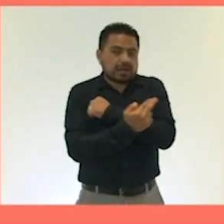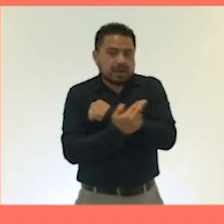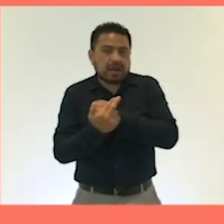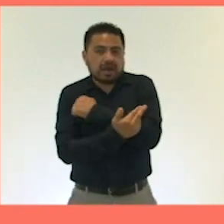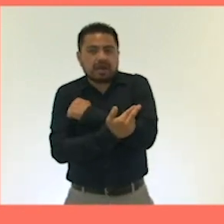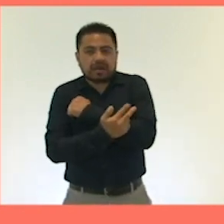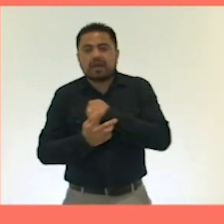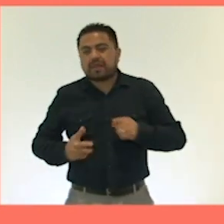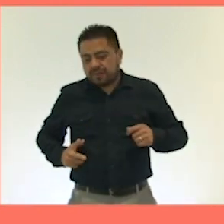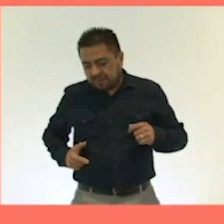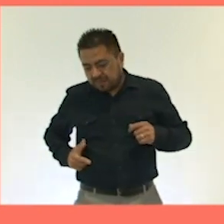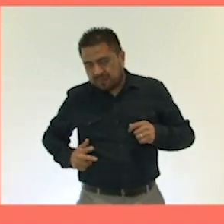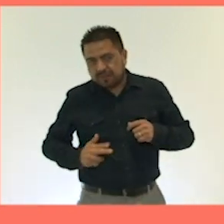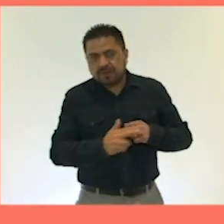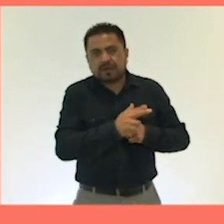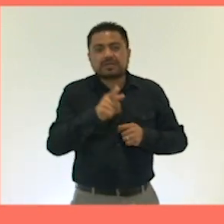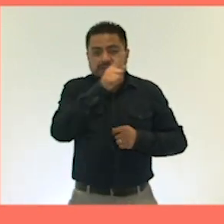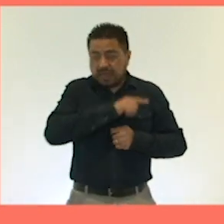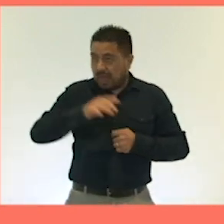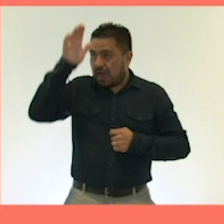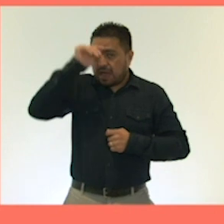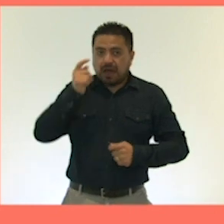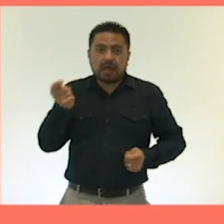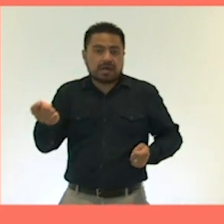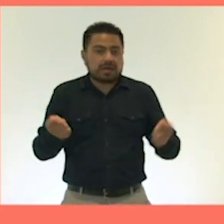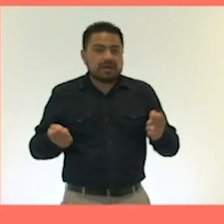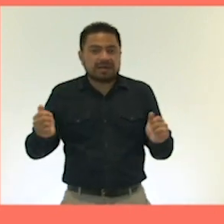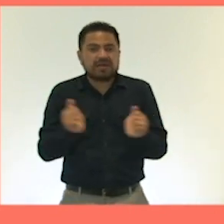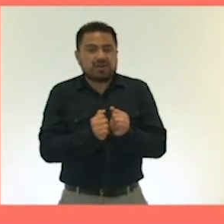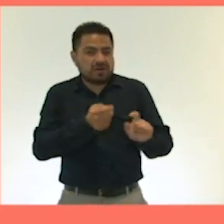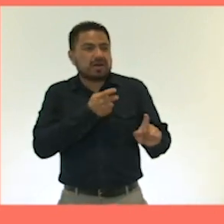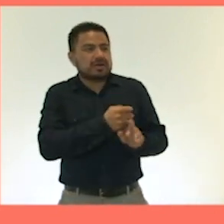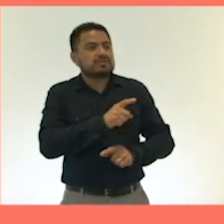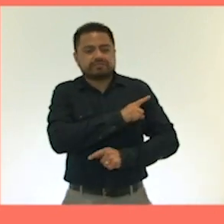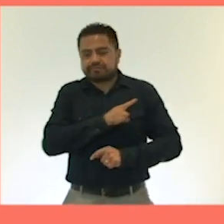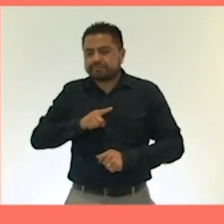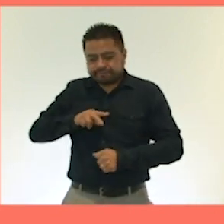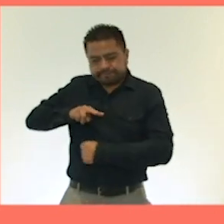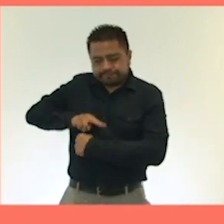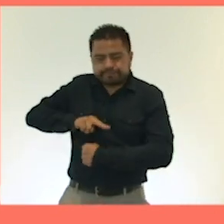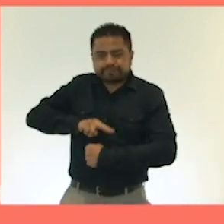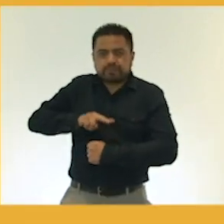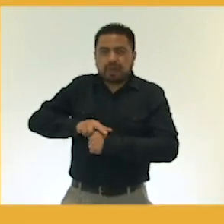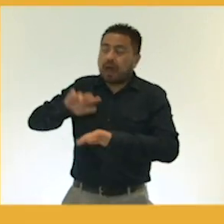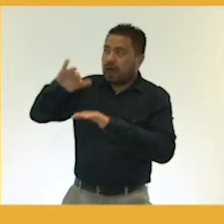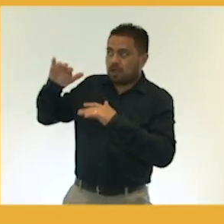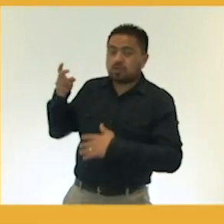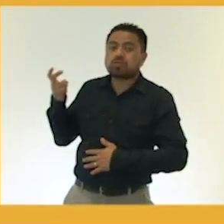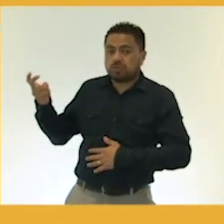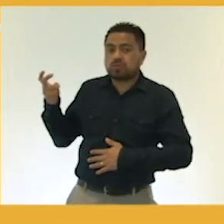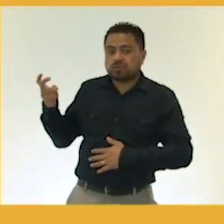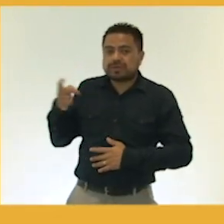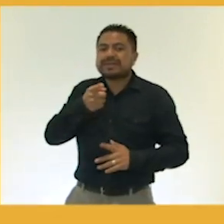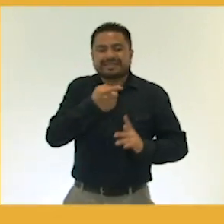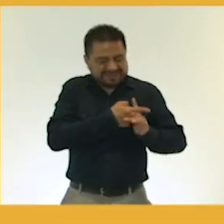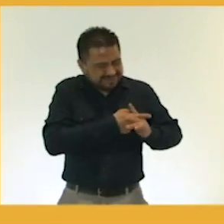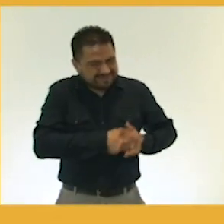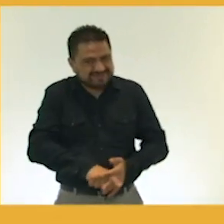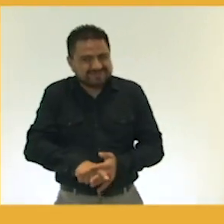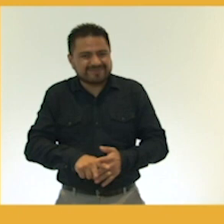y tijeras. Recuerda que la manipulación de estas debe estar supervisada por un adulto.